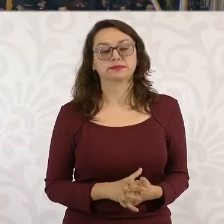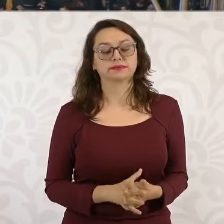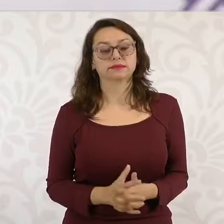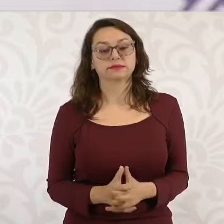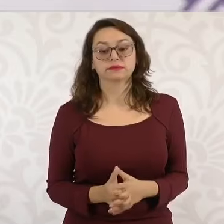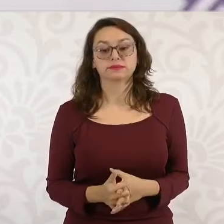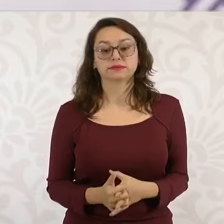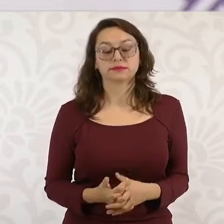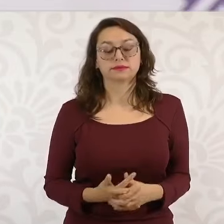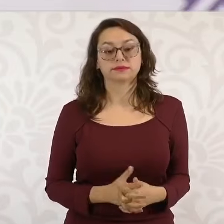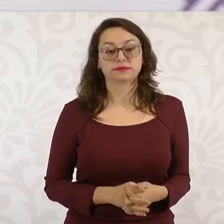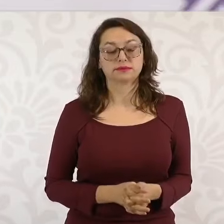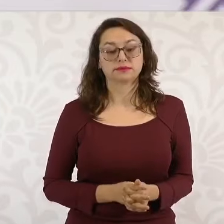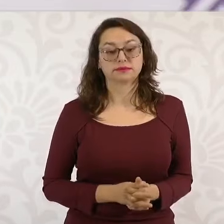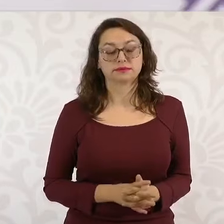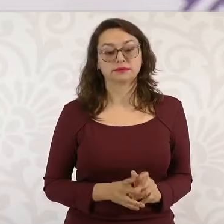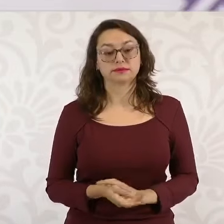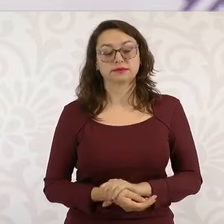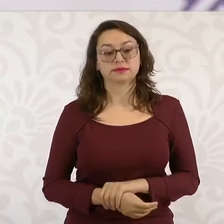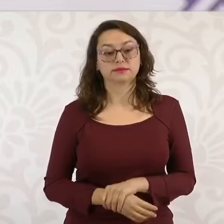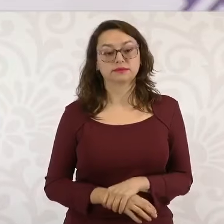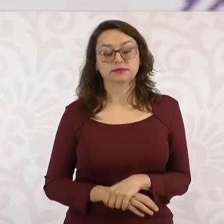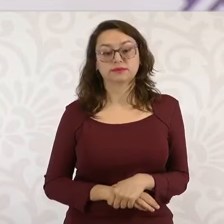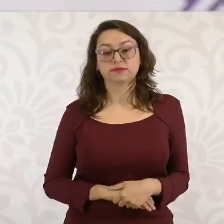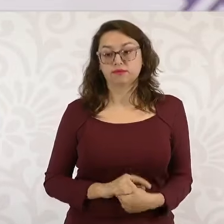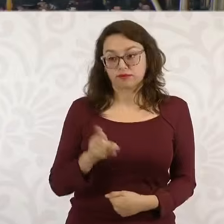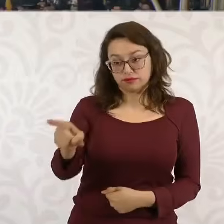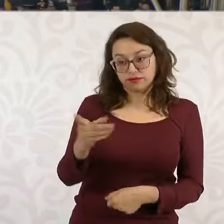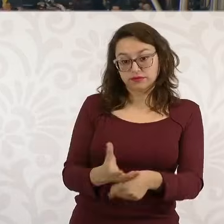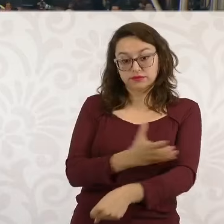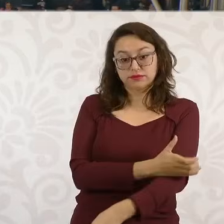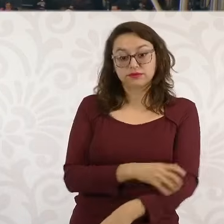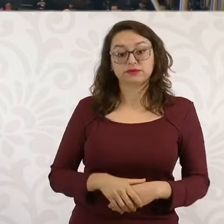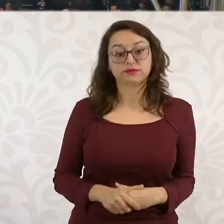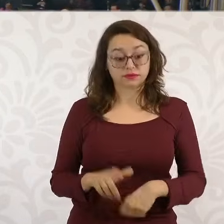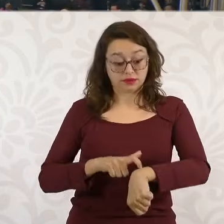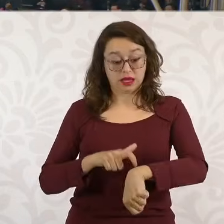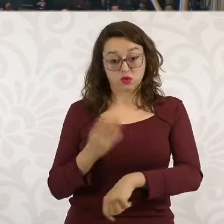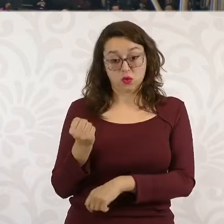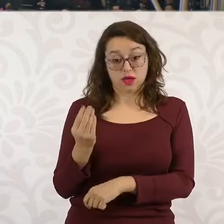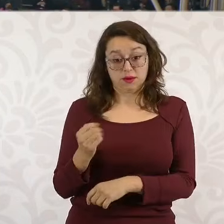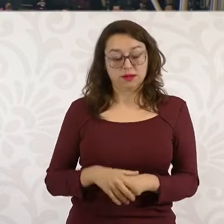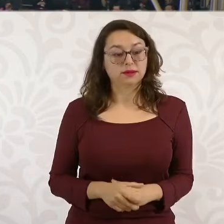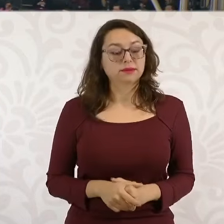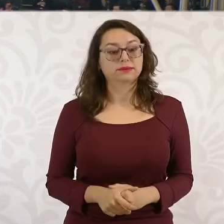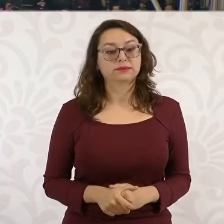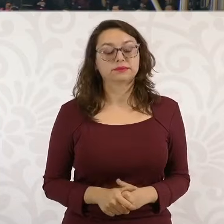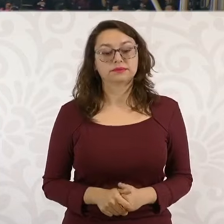Vamos a ver el compañero aquí. Ya son las 9.